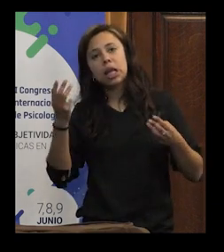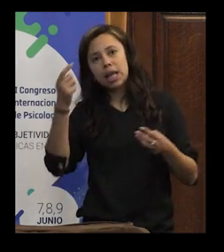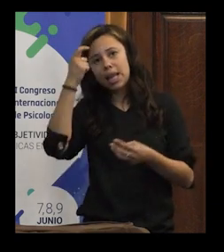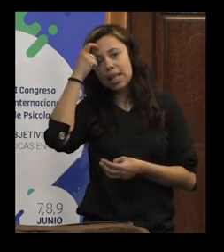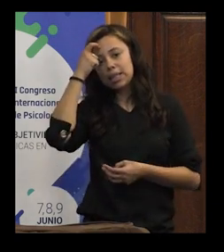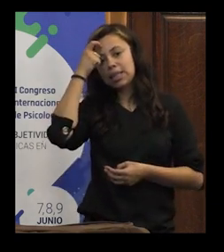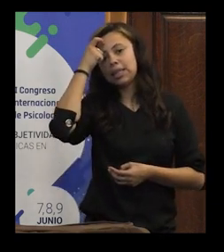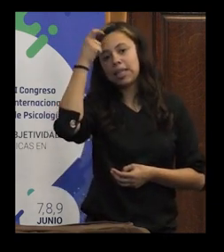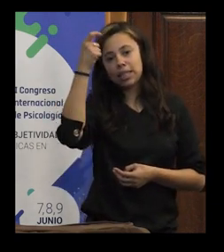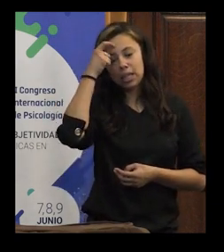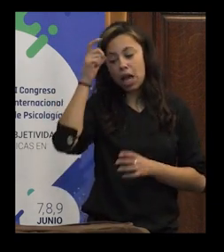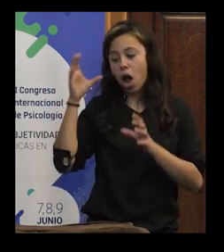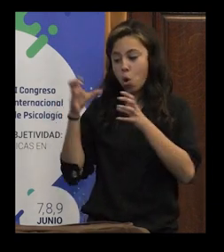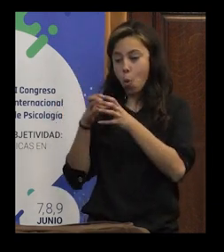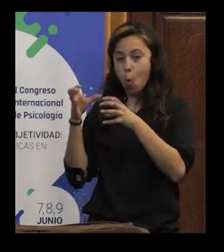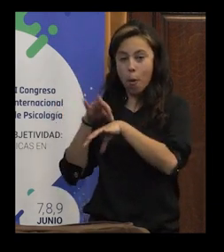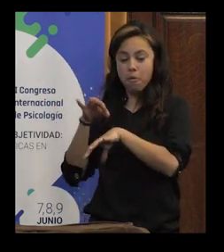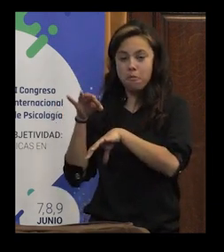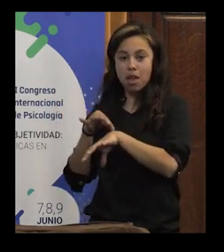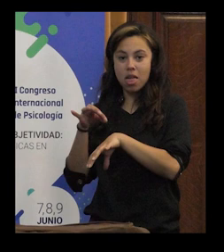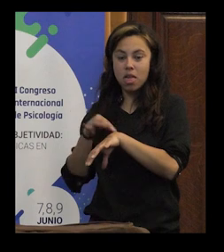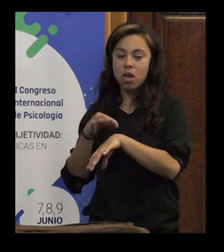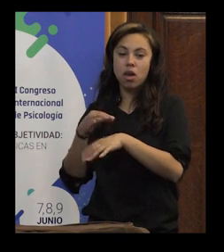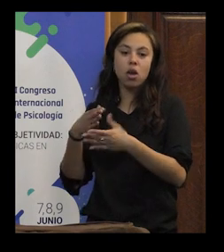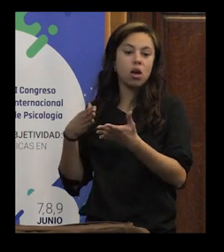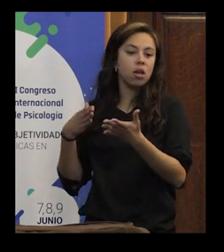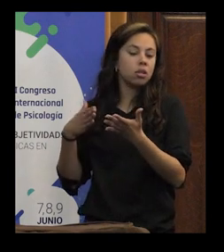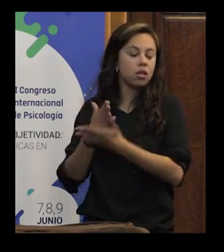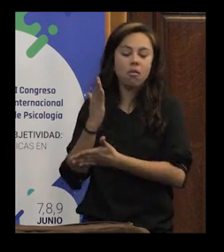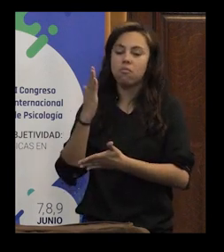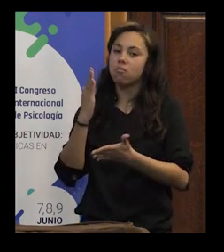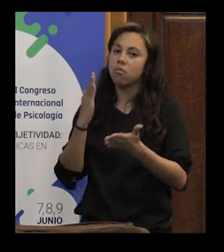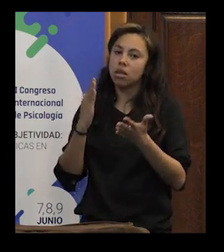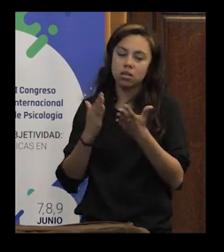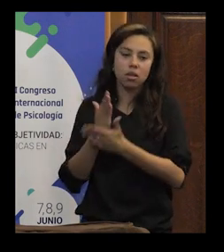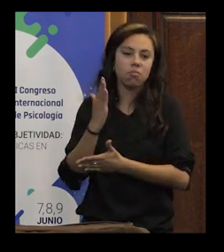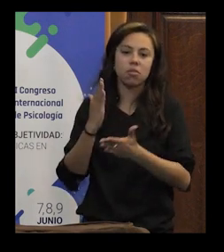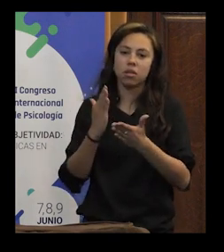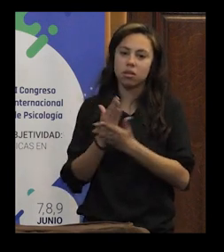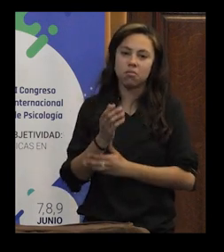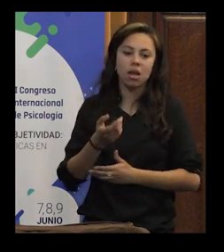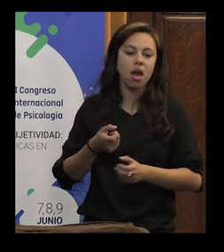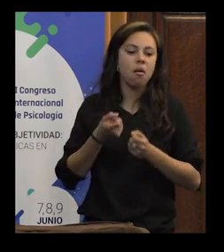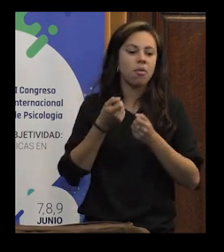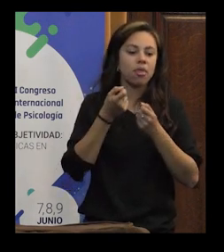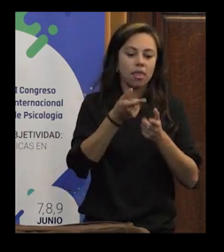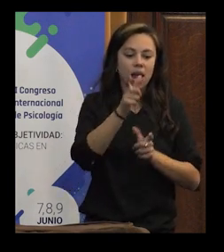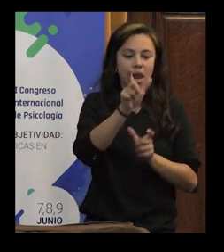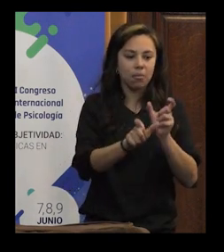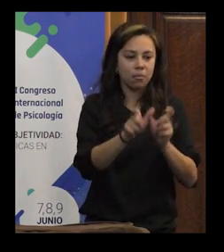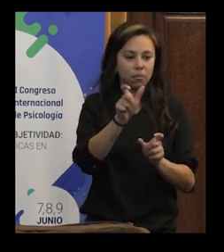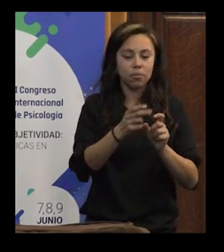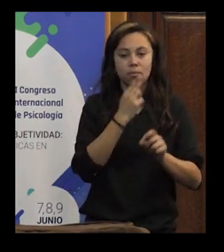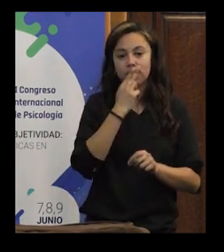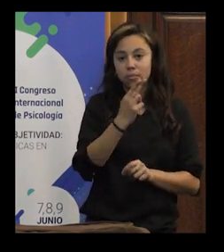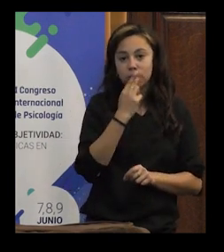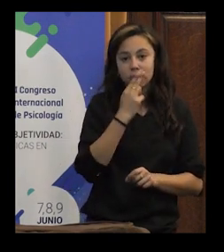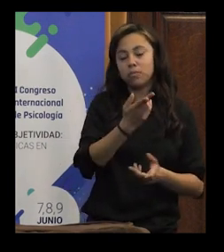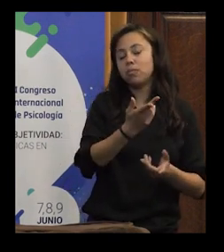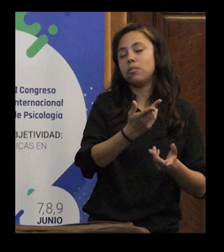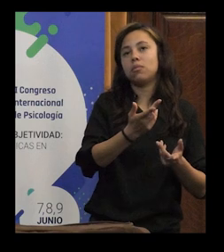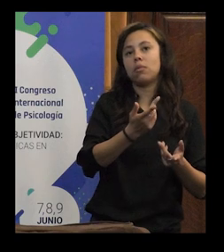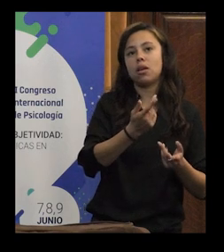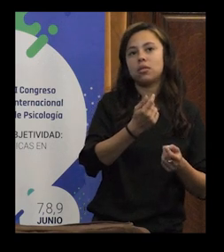mediante pruebas genéticas de la predisposición al cáncer como al tratamiento mediante